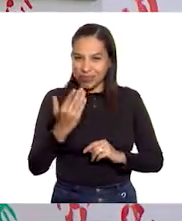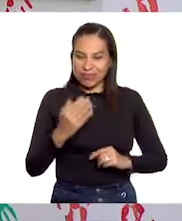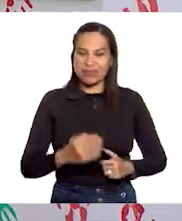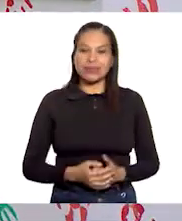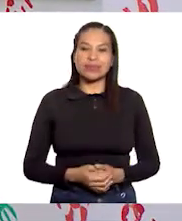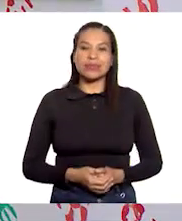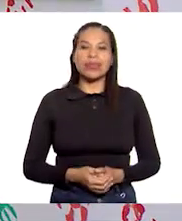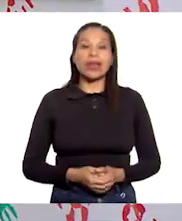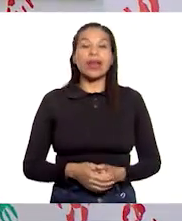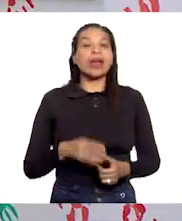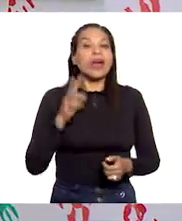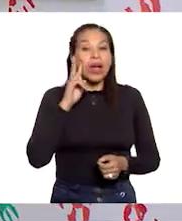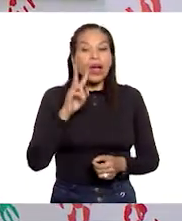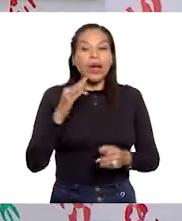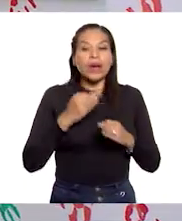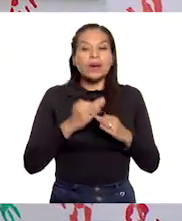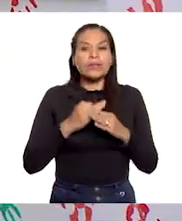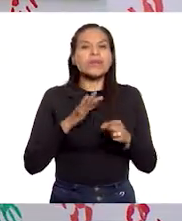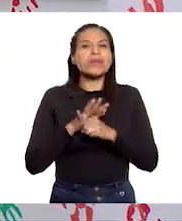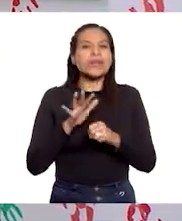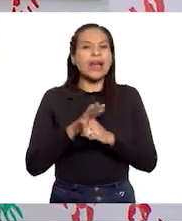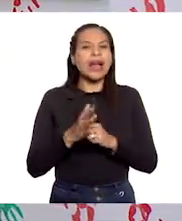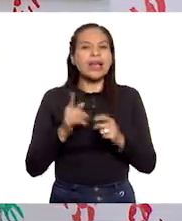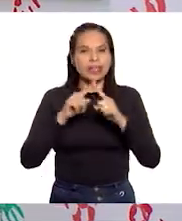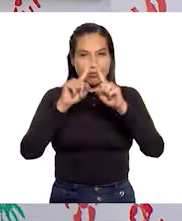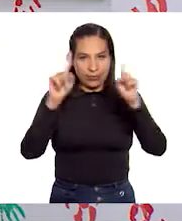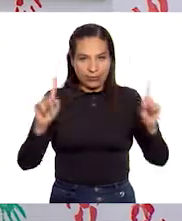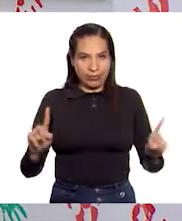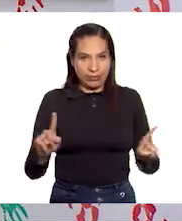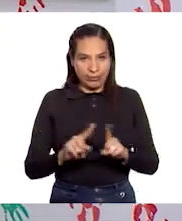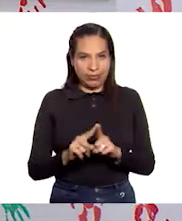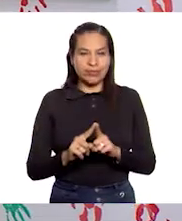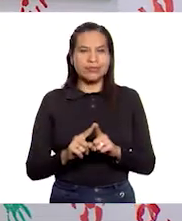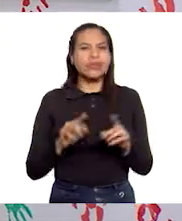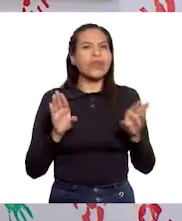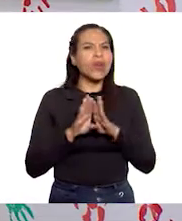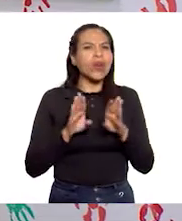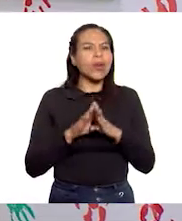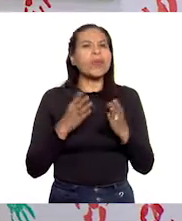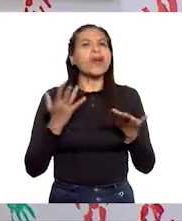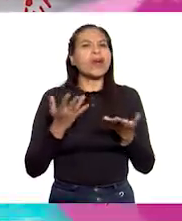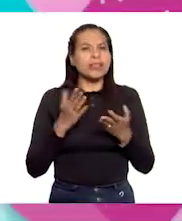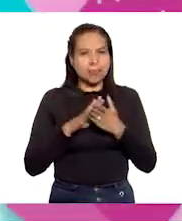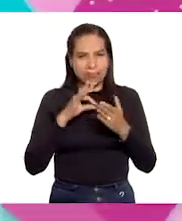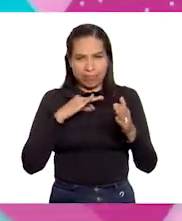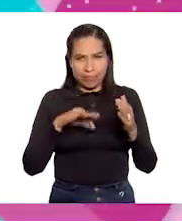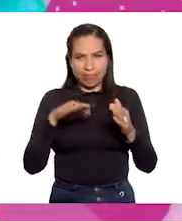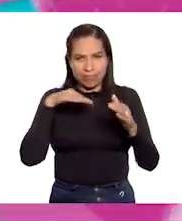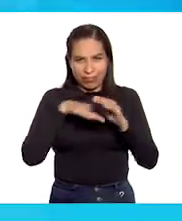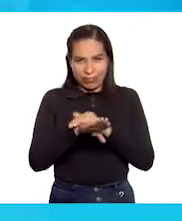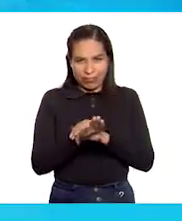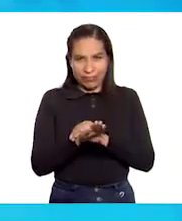ver, vamos a ver ahorita en la pantalla cómo vamos a estar entrando